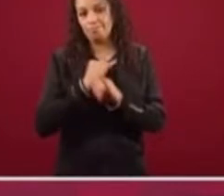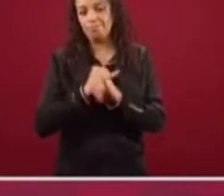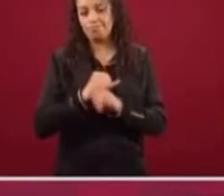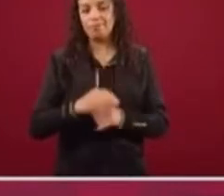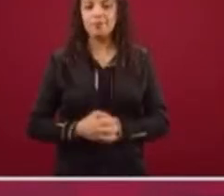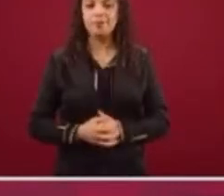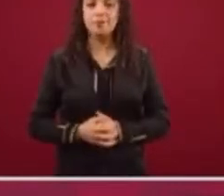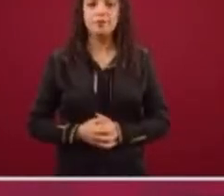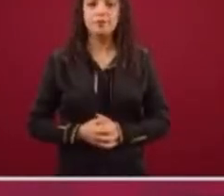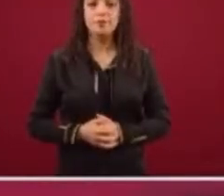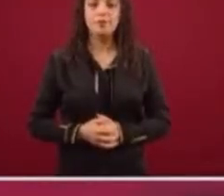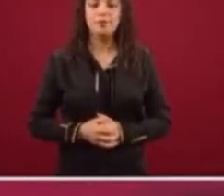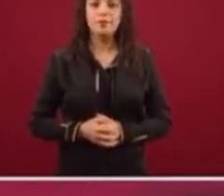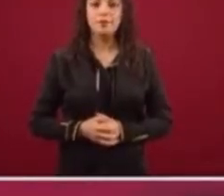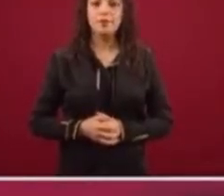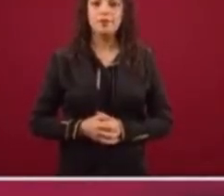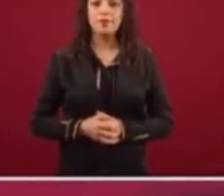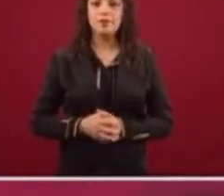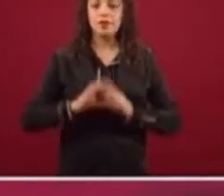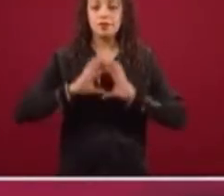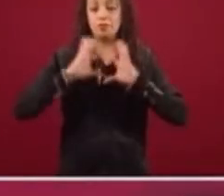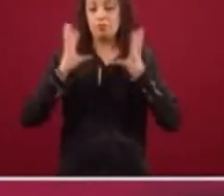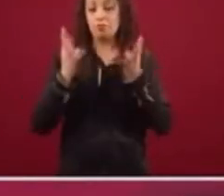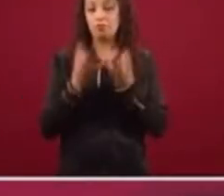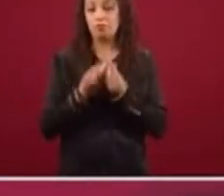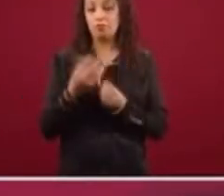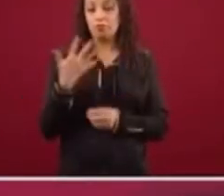se llegará a un total de aproximadamente